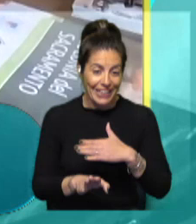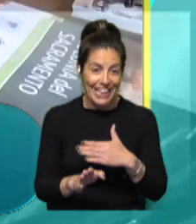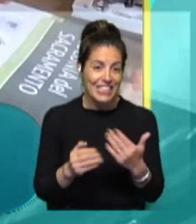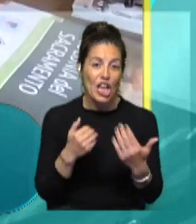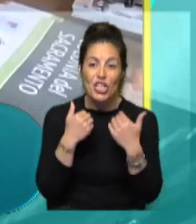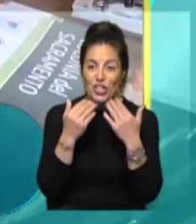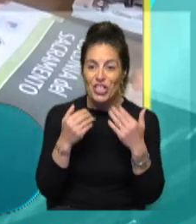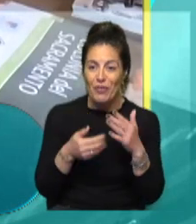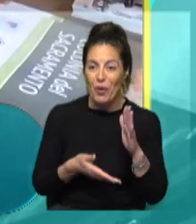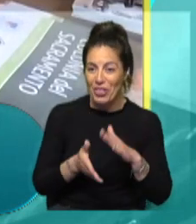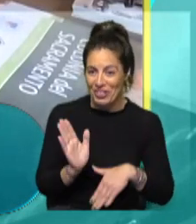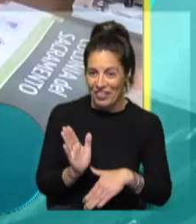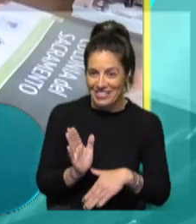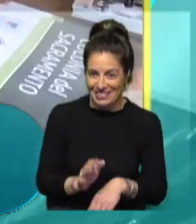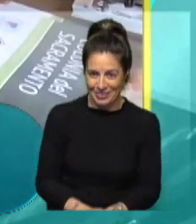¡Qué